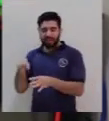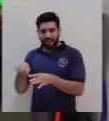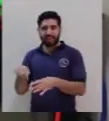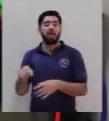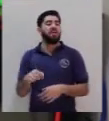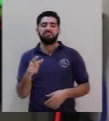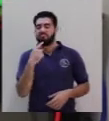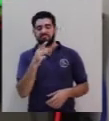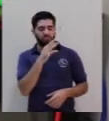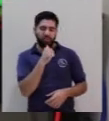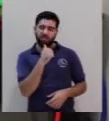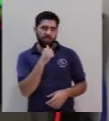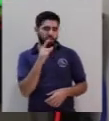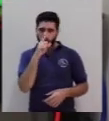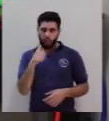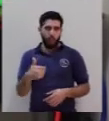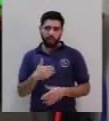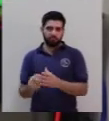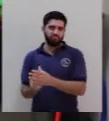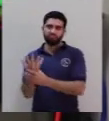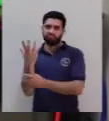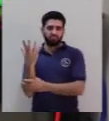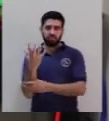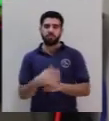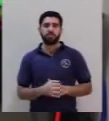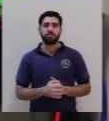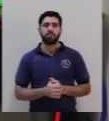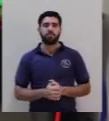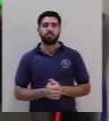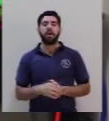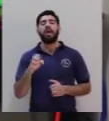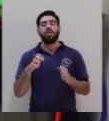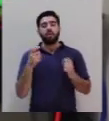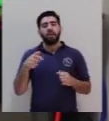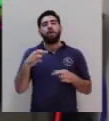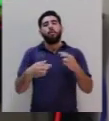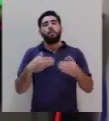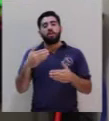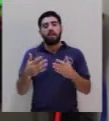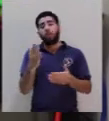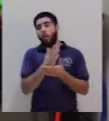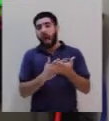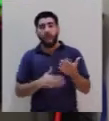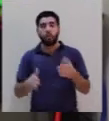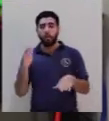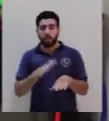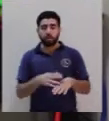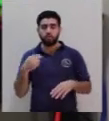profe. ¿Alguna otra parte del proceso, o sea, después de que ya vimos esta parte de acá, algo más que se pudiera